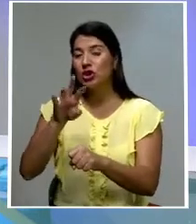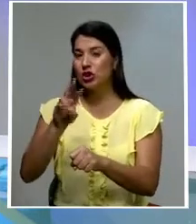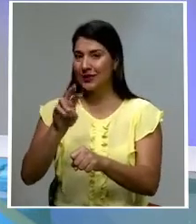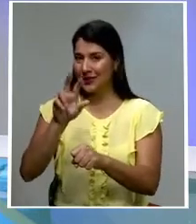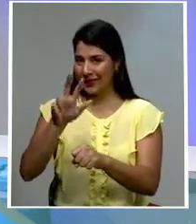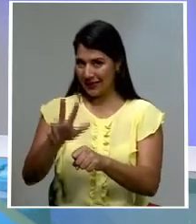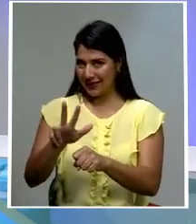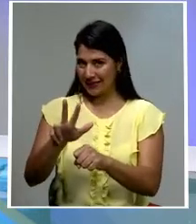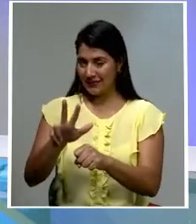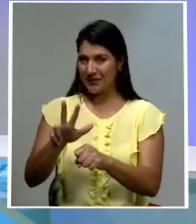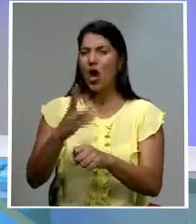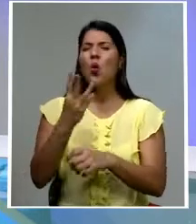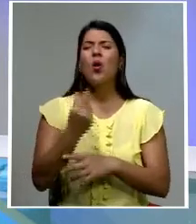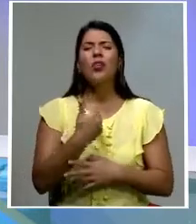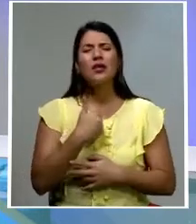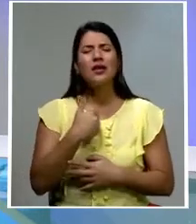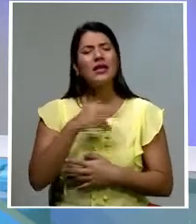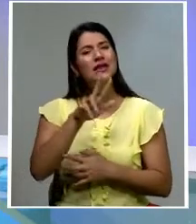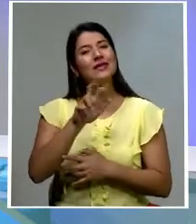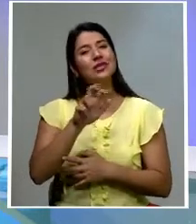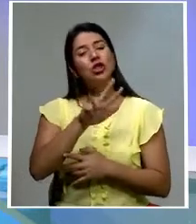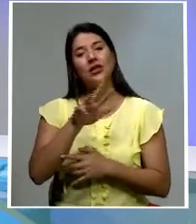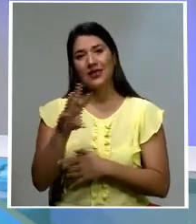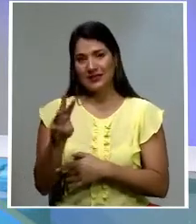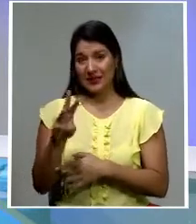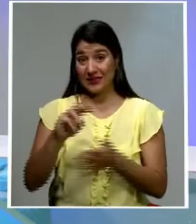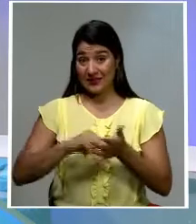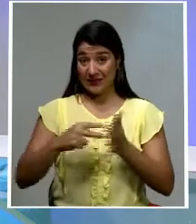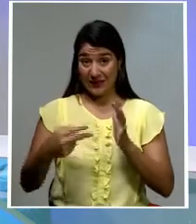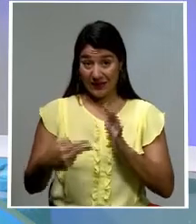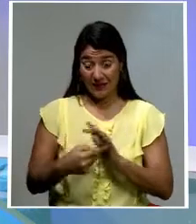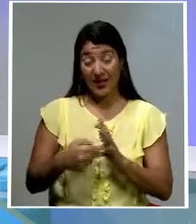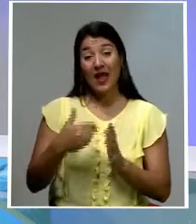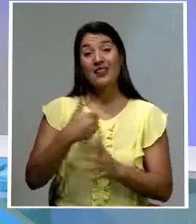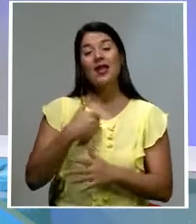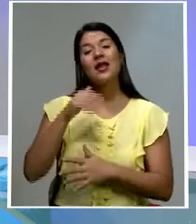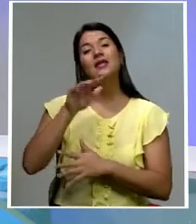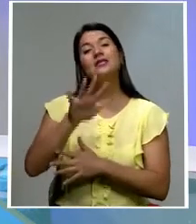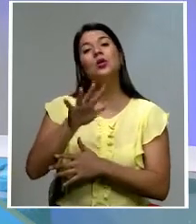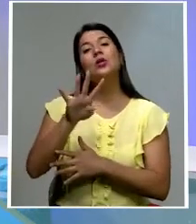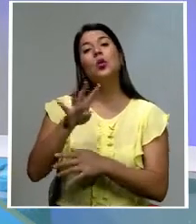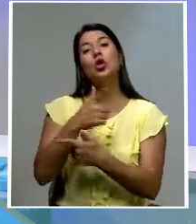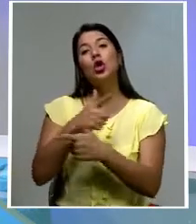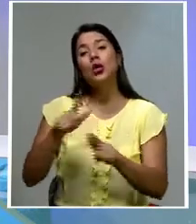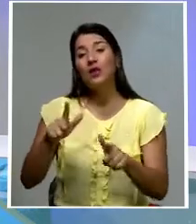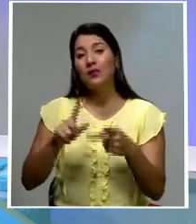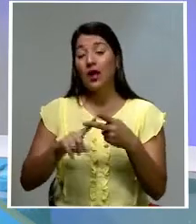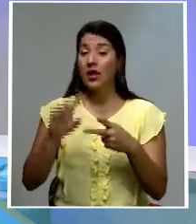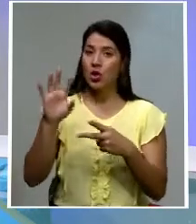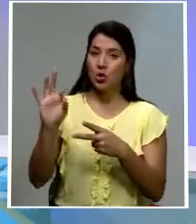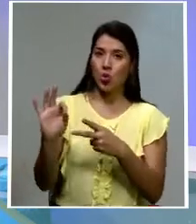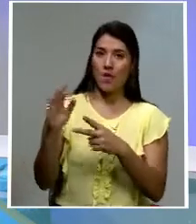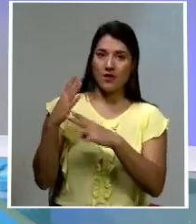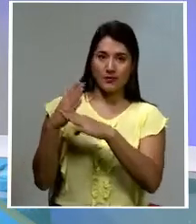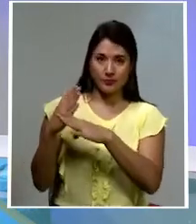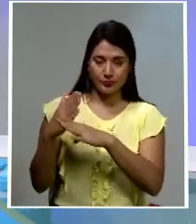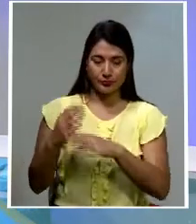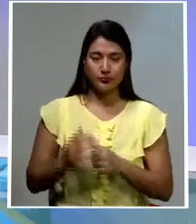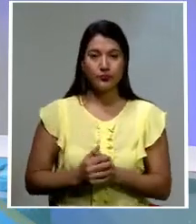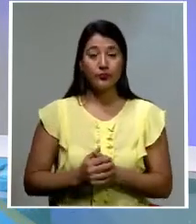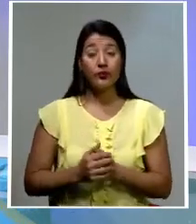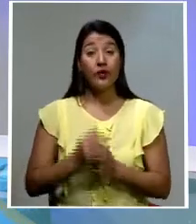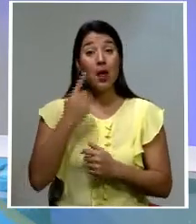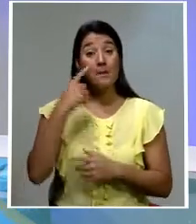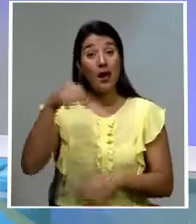las 336 disponibles, 54 disponibles y 9 están bloqueadas. Para este jueves, de